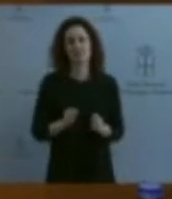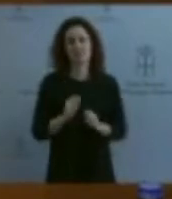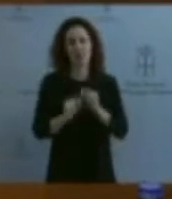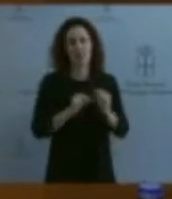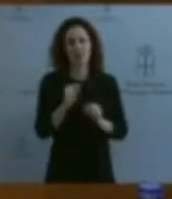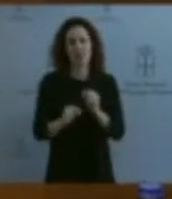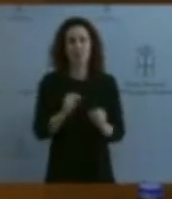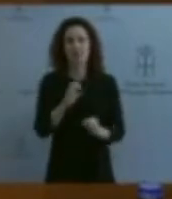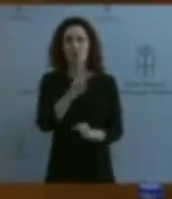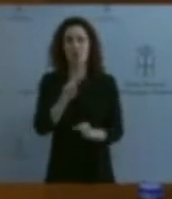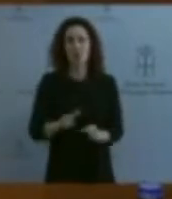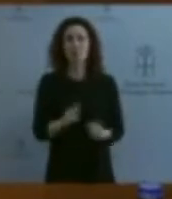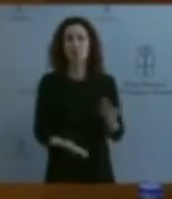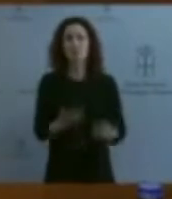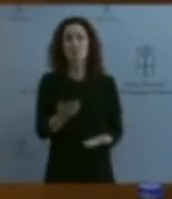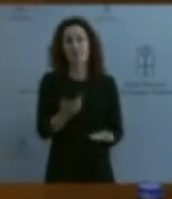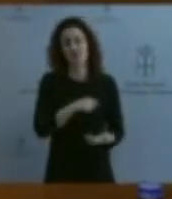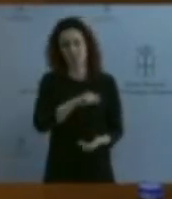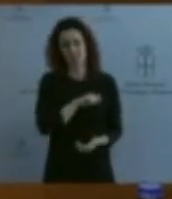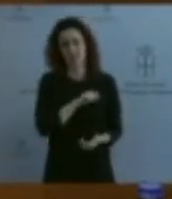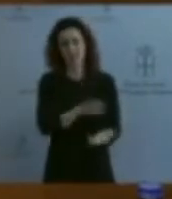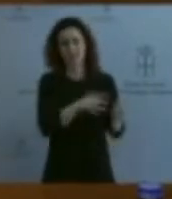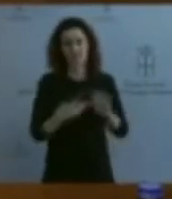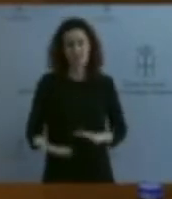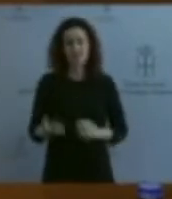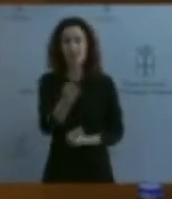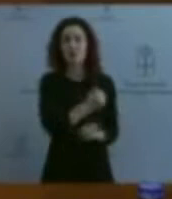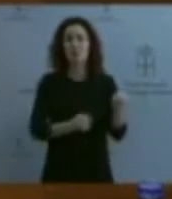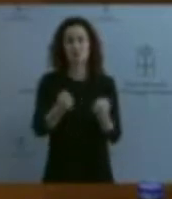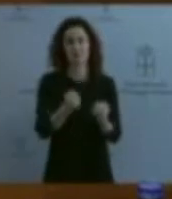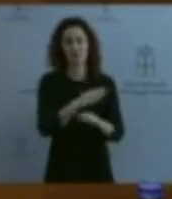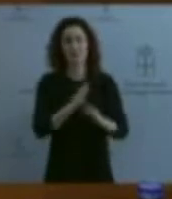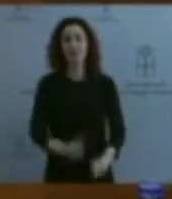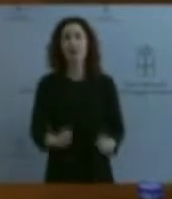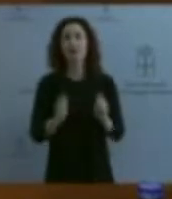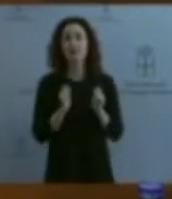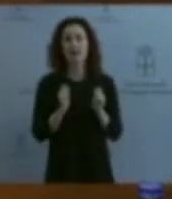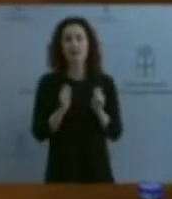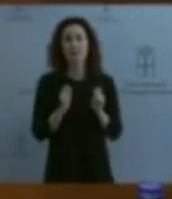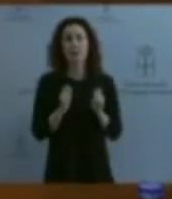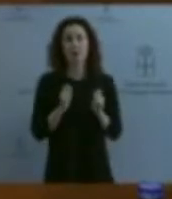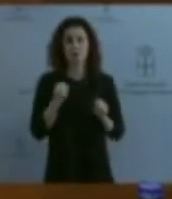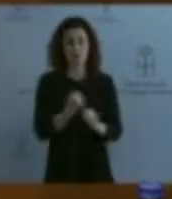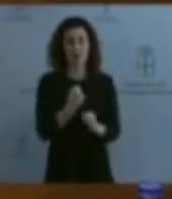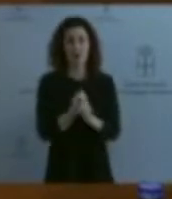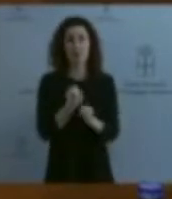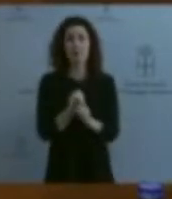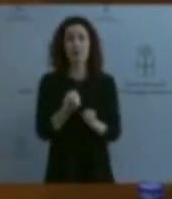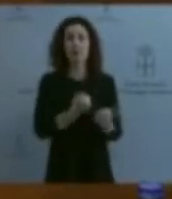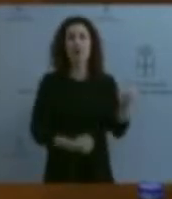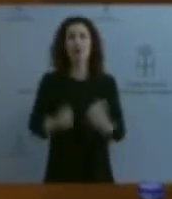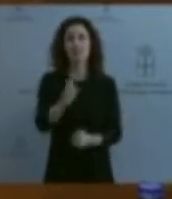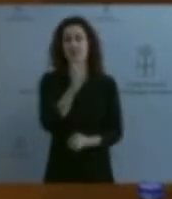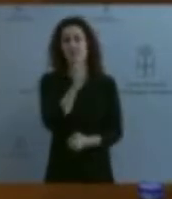nuestra economía debe apostar por un Green New Deal que genere miles de empleos de economía verde en Asturias. En materia de transición ecológica tenemos